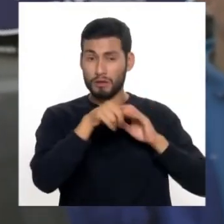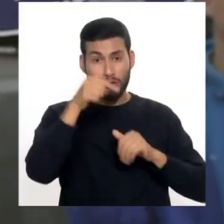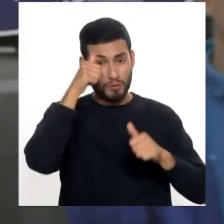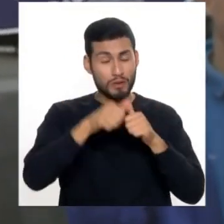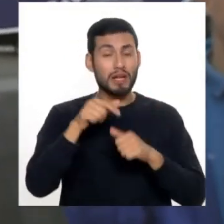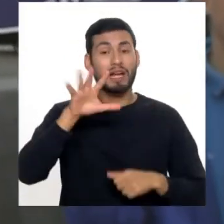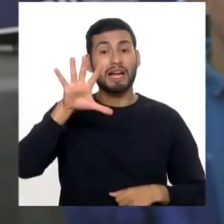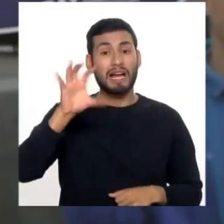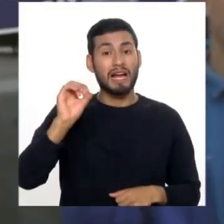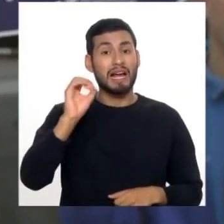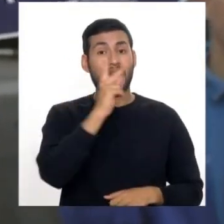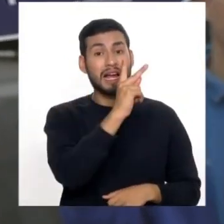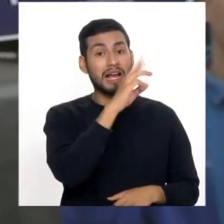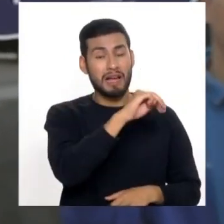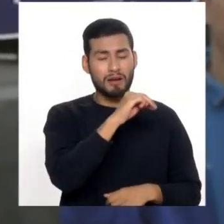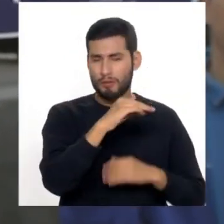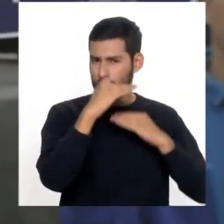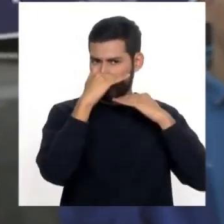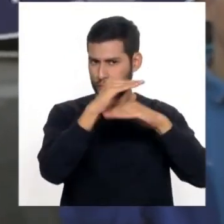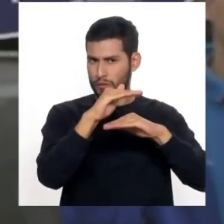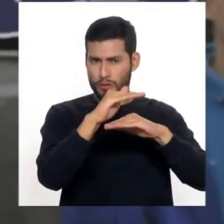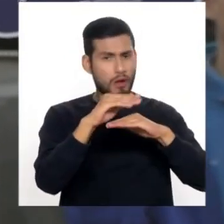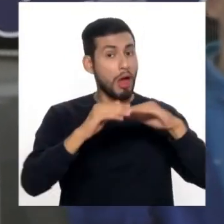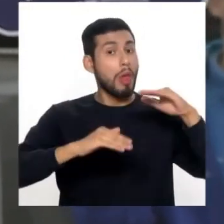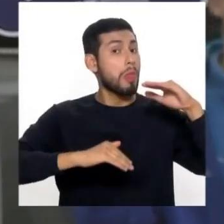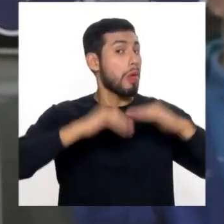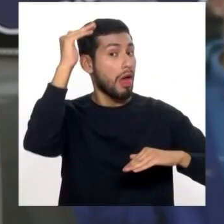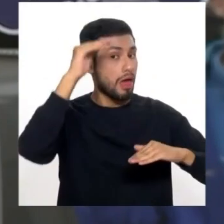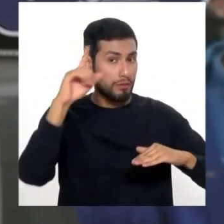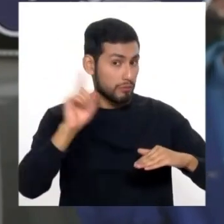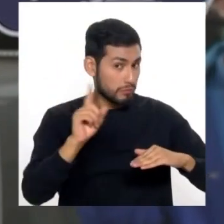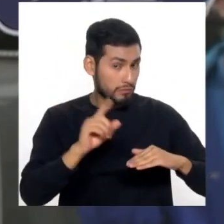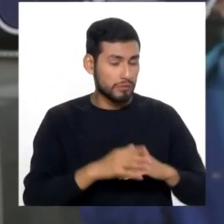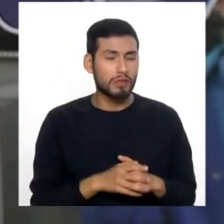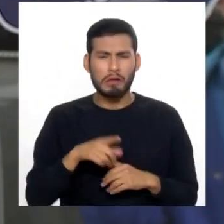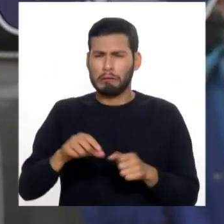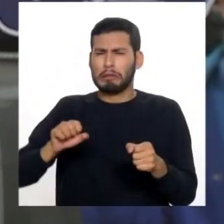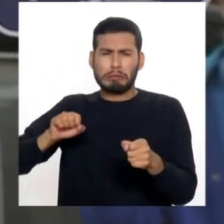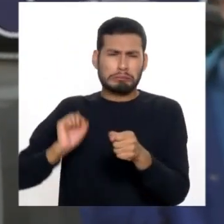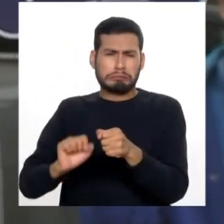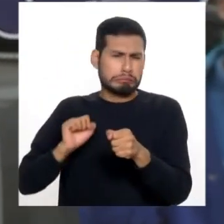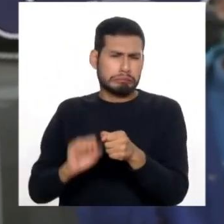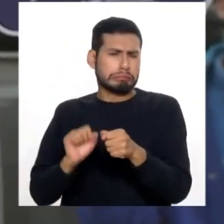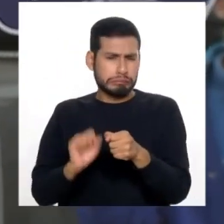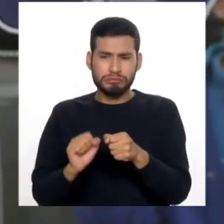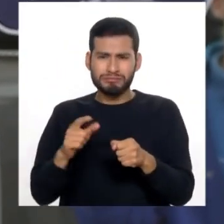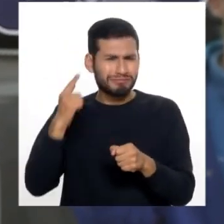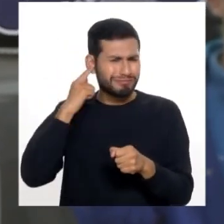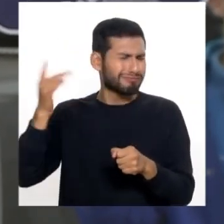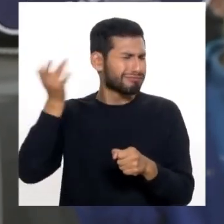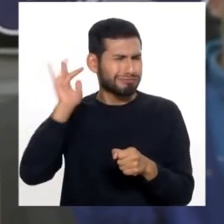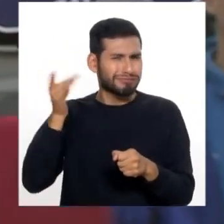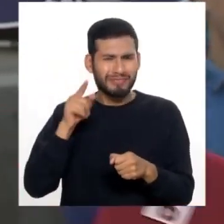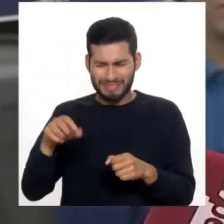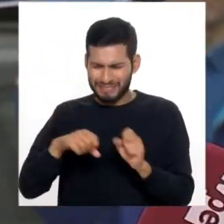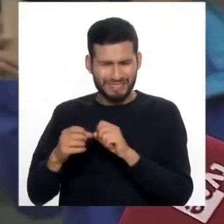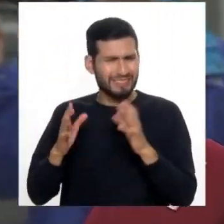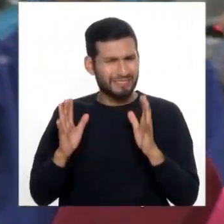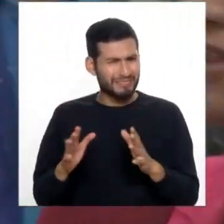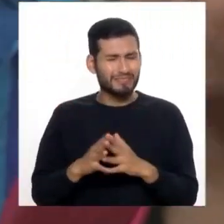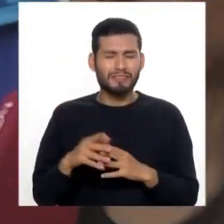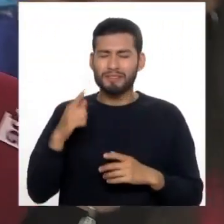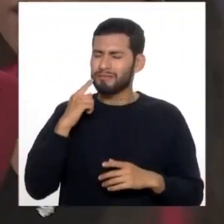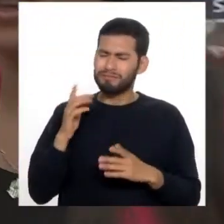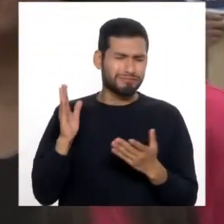recuerde, 50 kilómetros por hora, no tiene por qué excederse. Deje de estar tocando el claxon, recuerde que tiene a su familia en el vehículo. Muchas